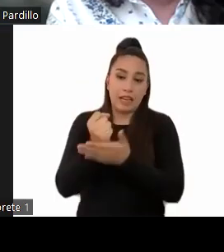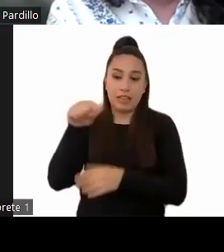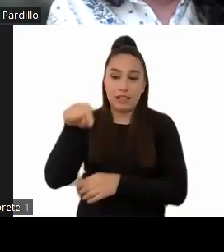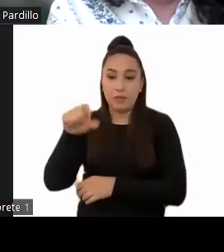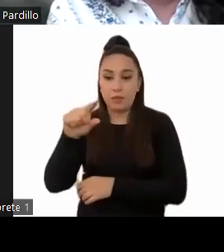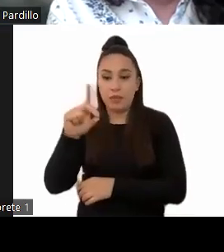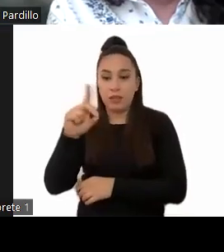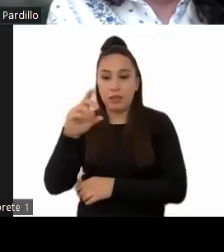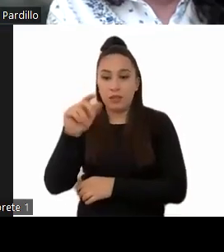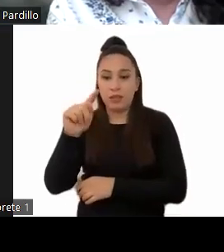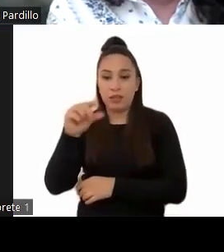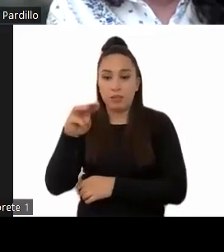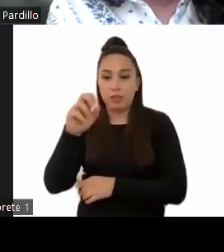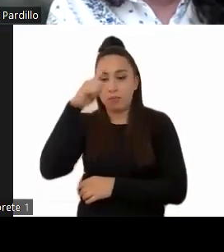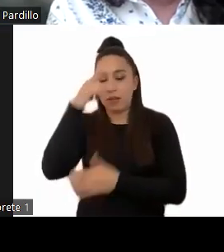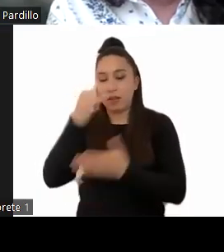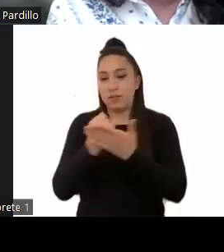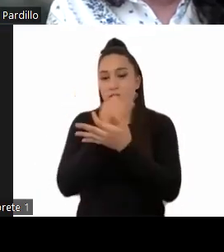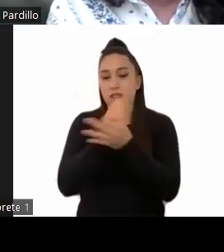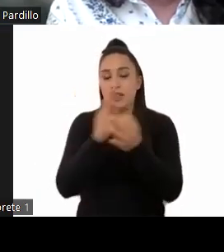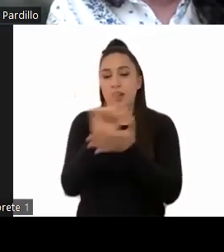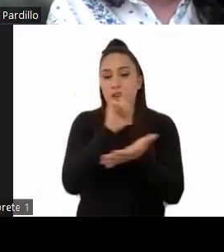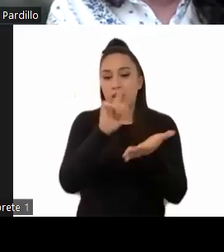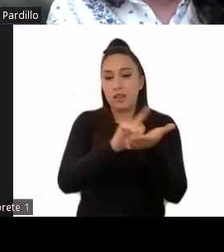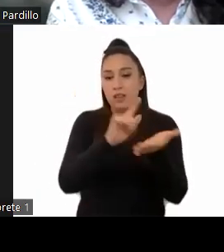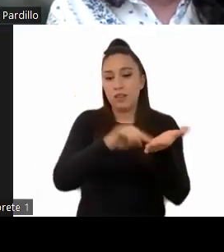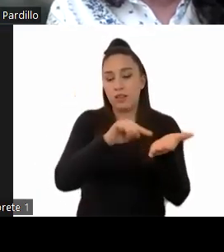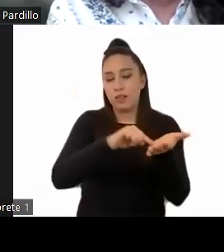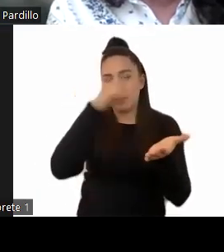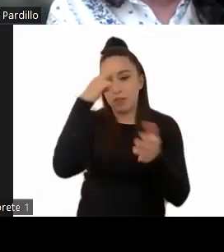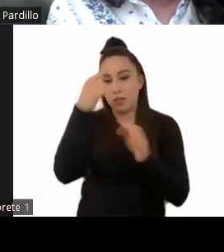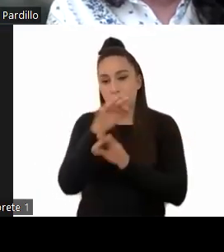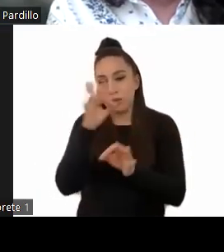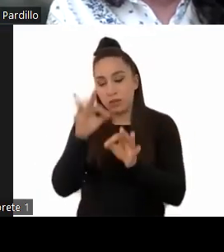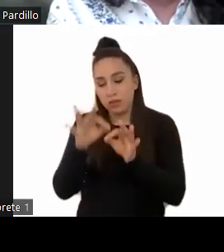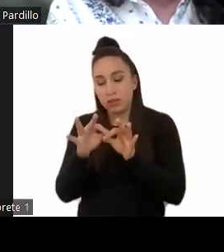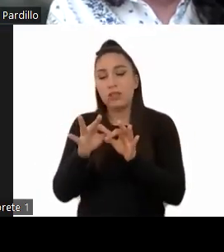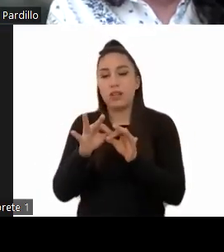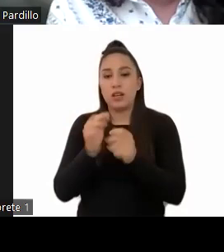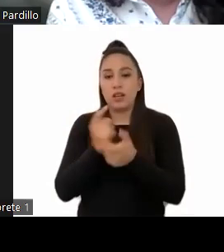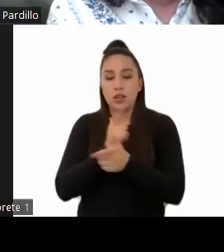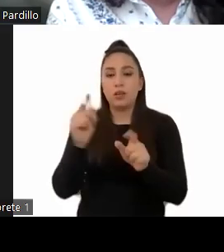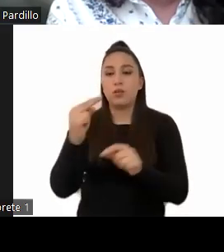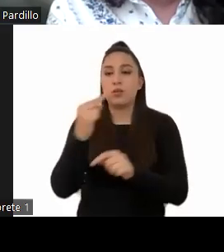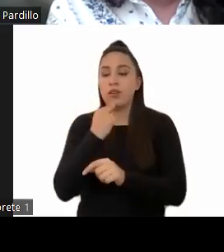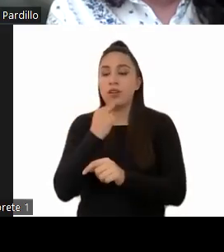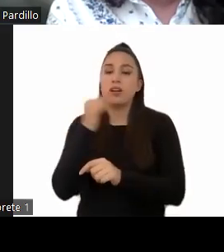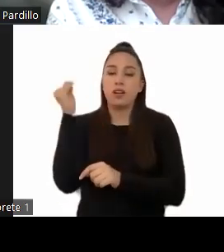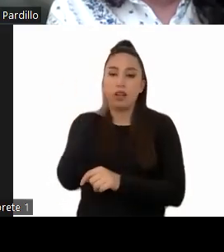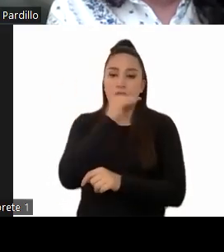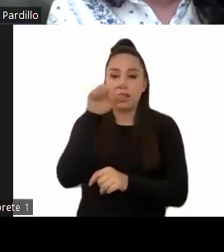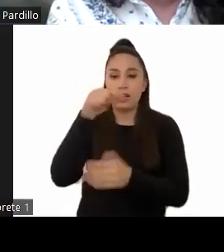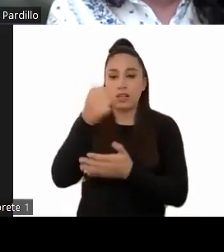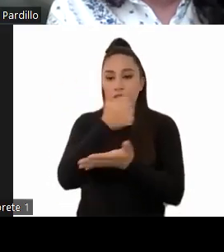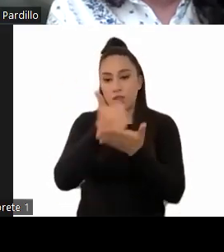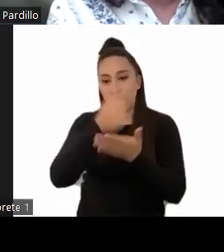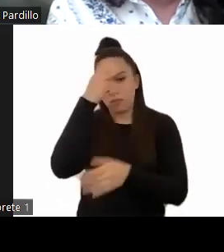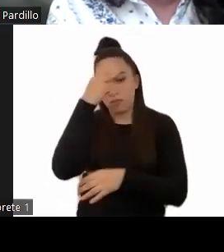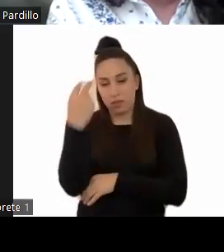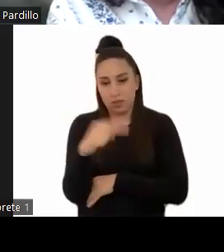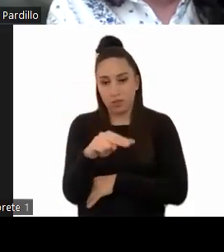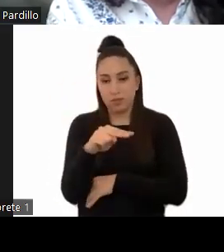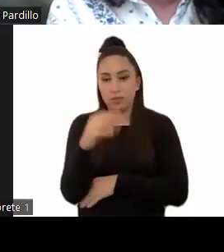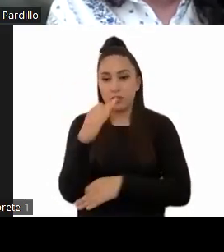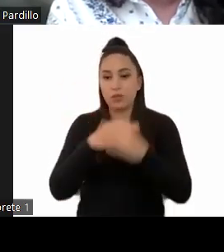cual se pretende expedir la ley para garantizar el acceso libre y gratuito al Internet de la Ciudad de México. ¿Esto por